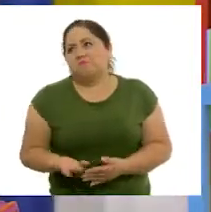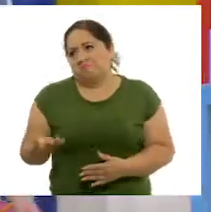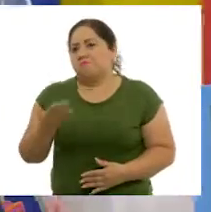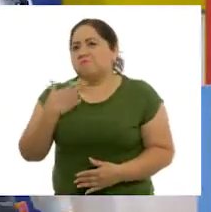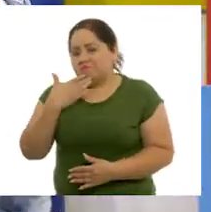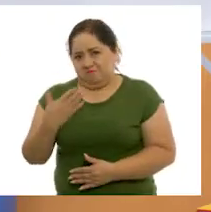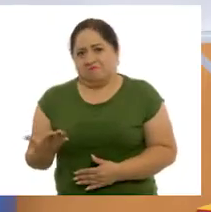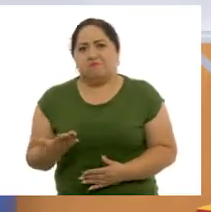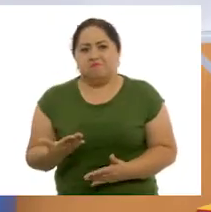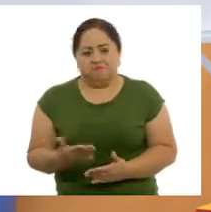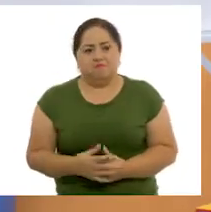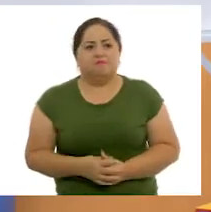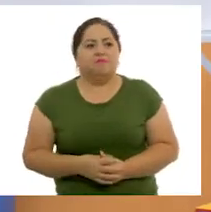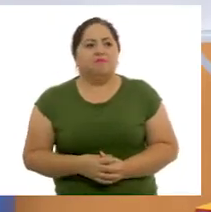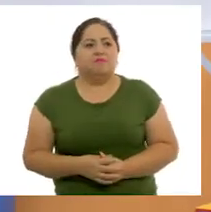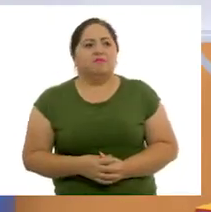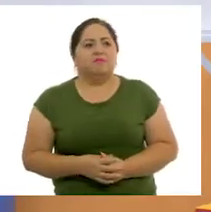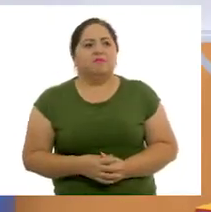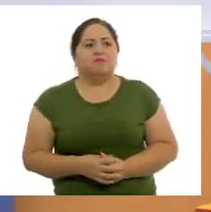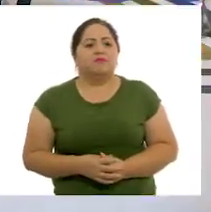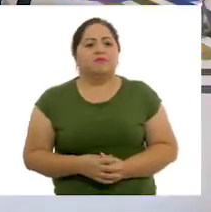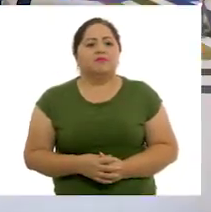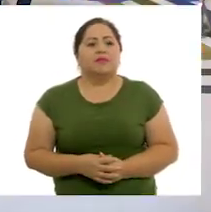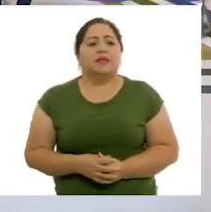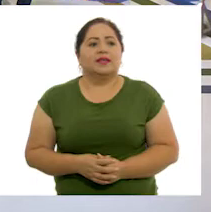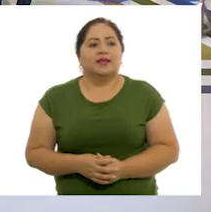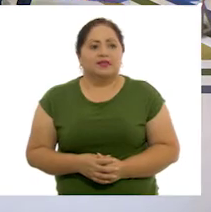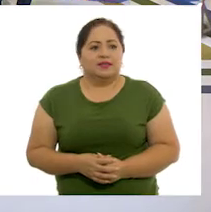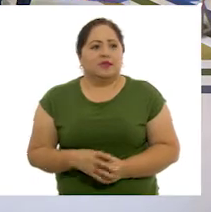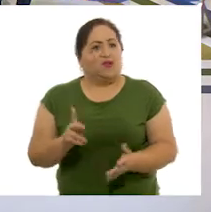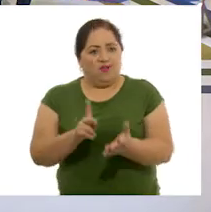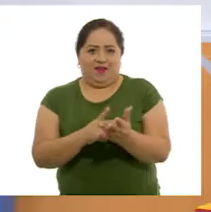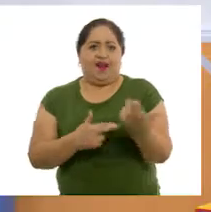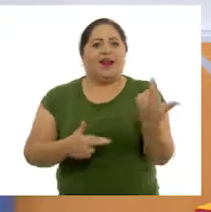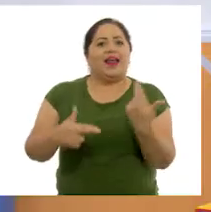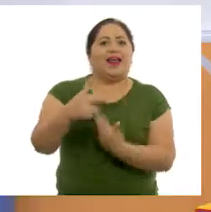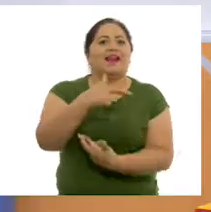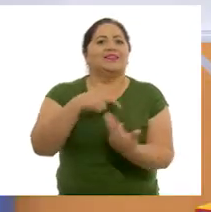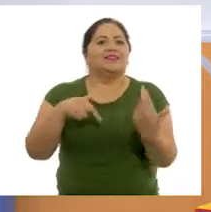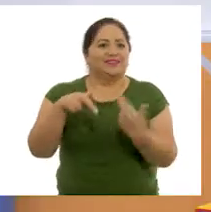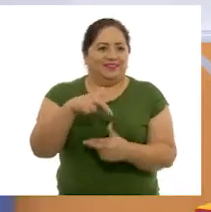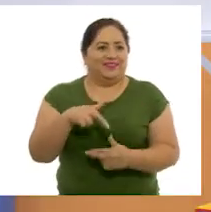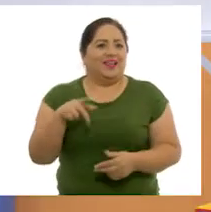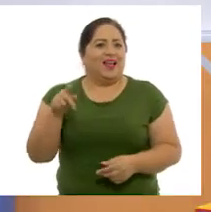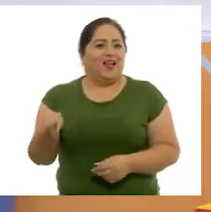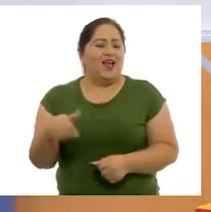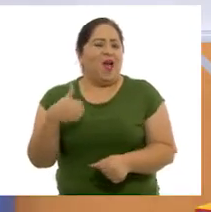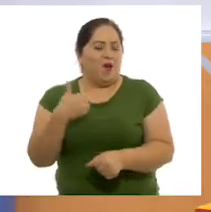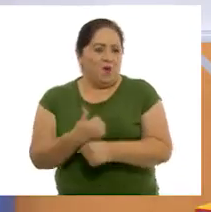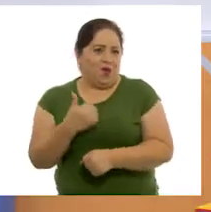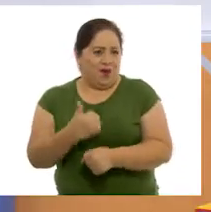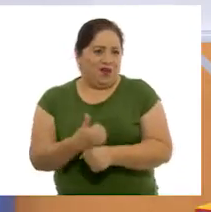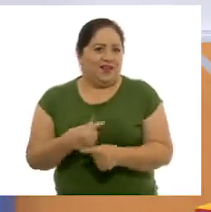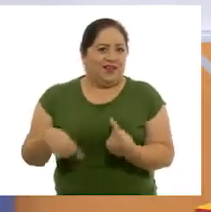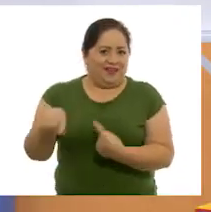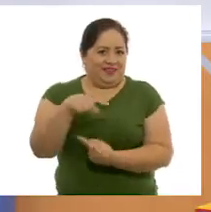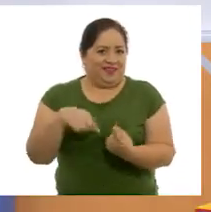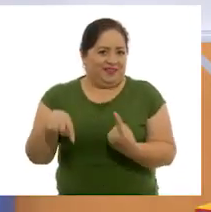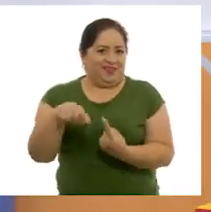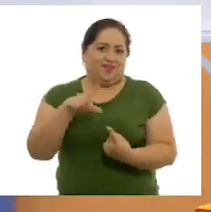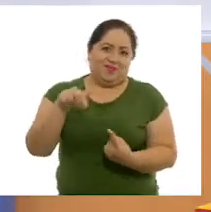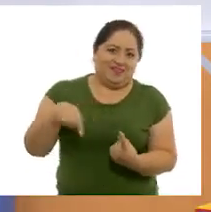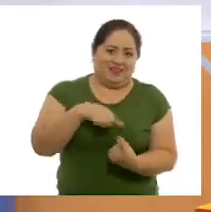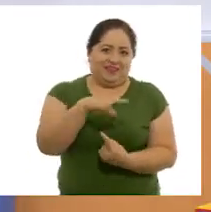tal que lo hacemos en reversa? ¿En reversa? En reversa. Y empezaríamos entonces con la abuelita sentada y luego para acá y luego